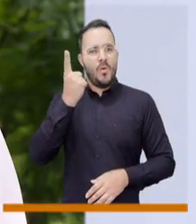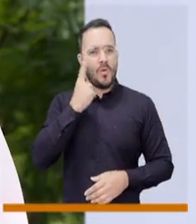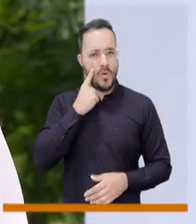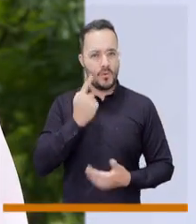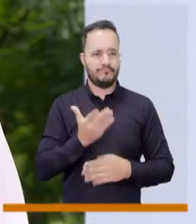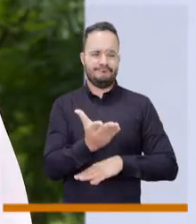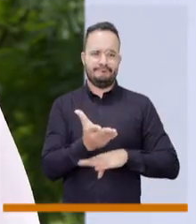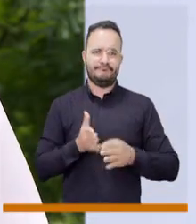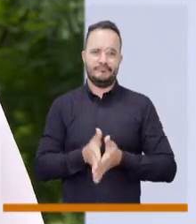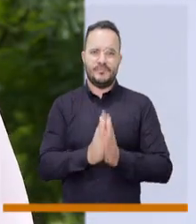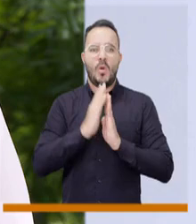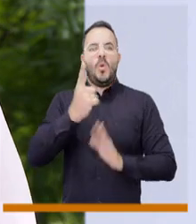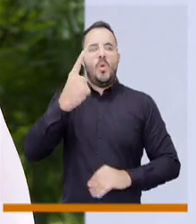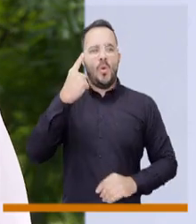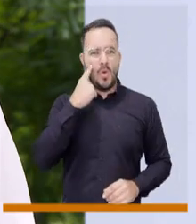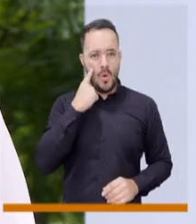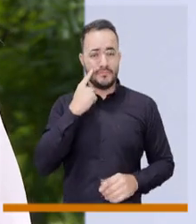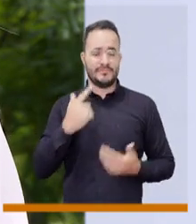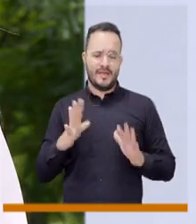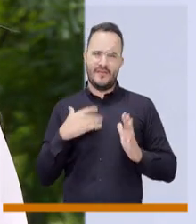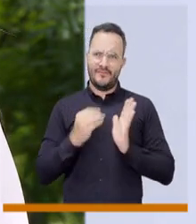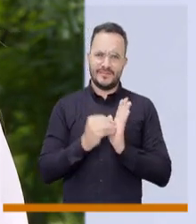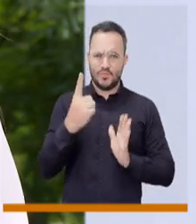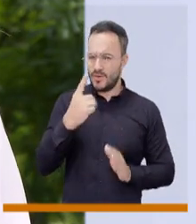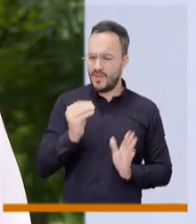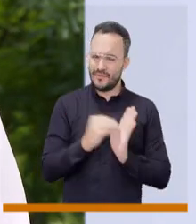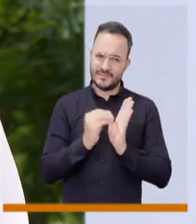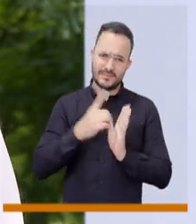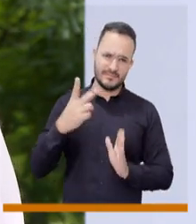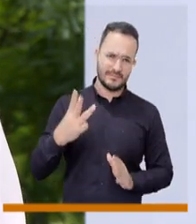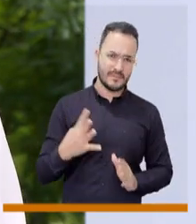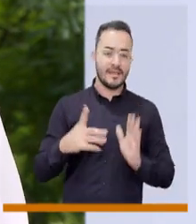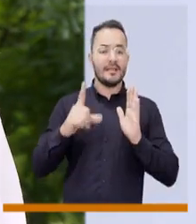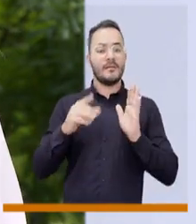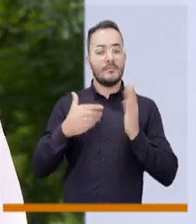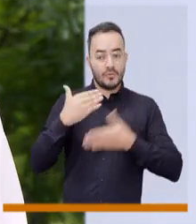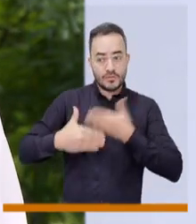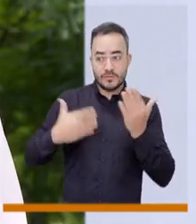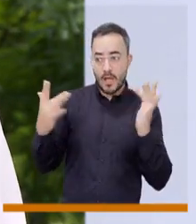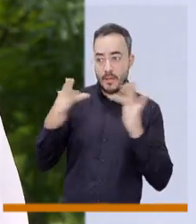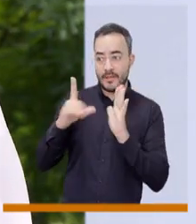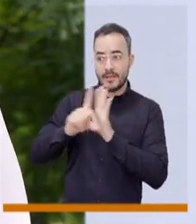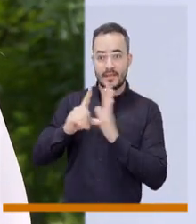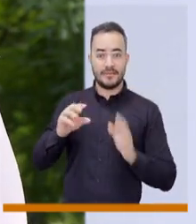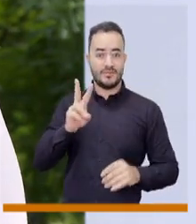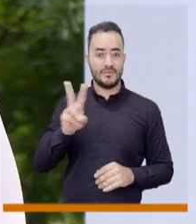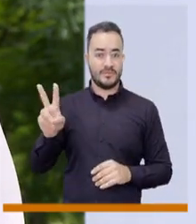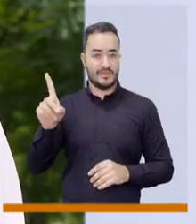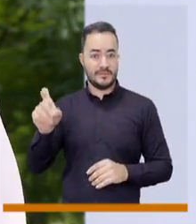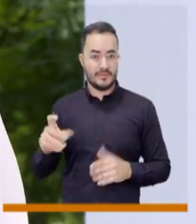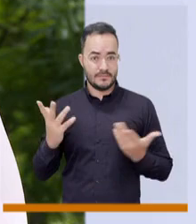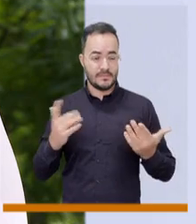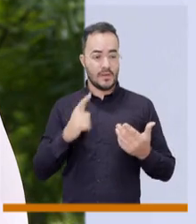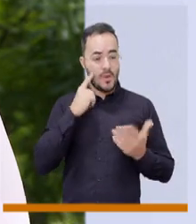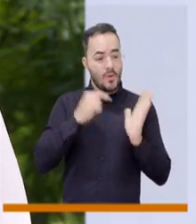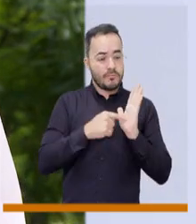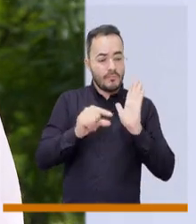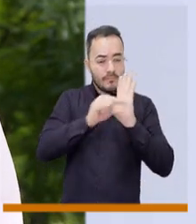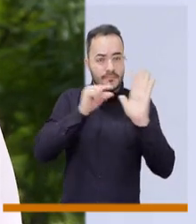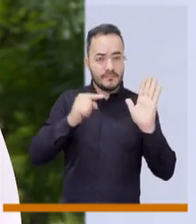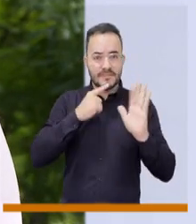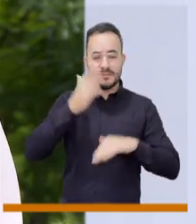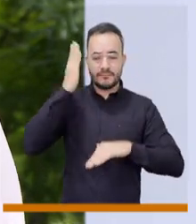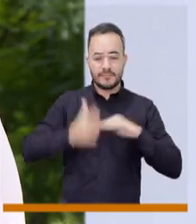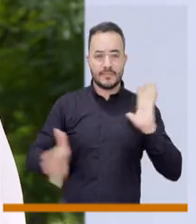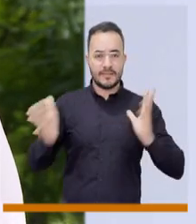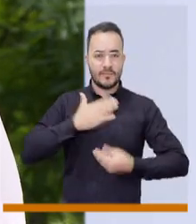varias oportunidades, solicitando la autorización para que se diera todo el proceso de ley 226 y que no se venciera la cláusula de